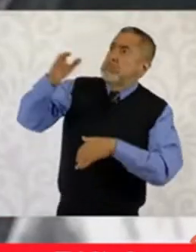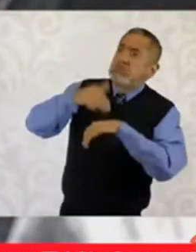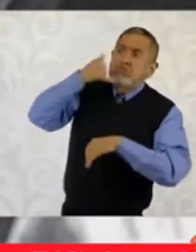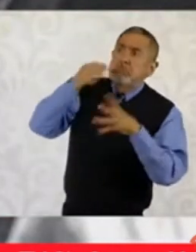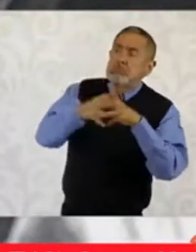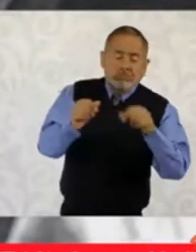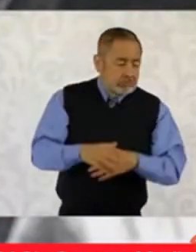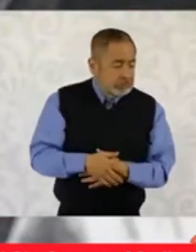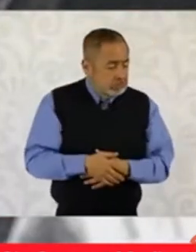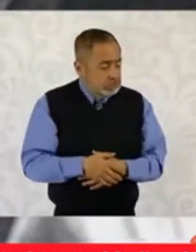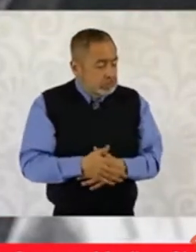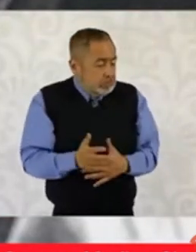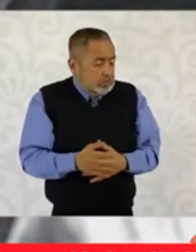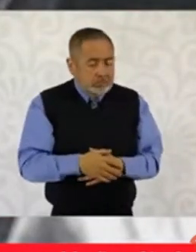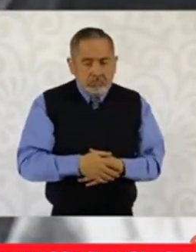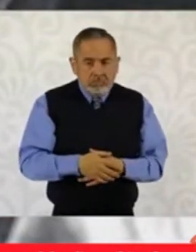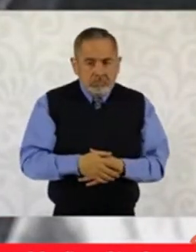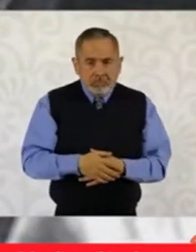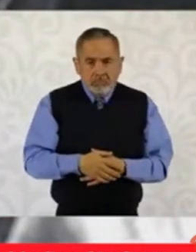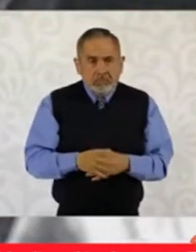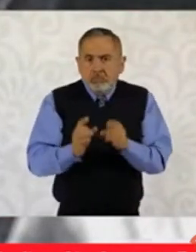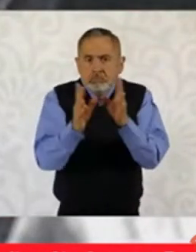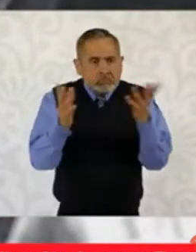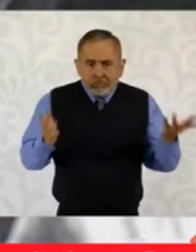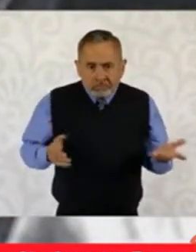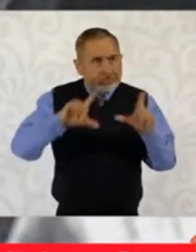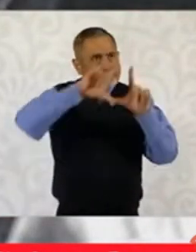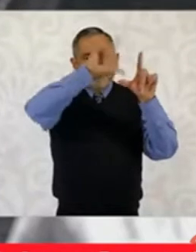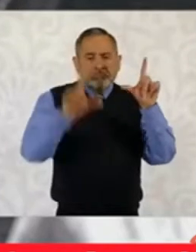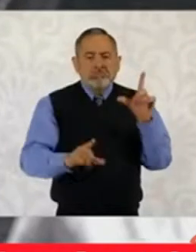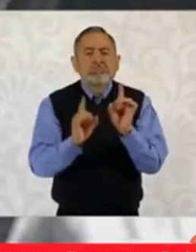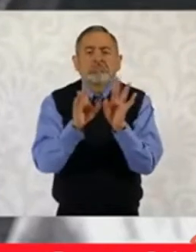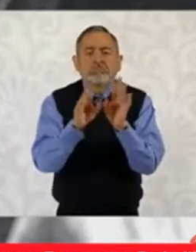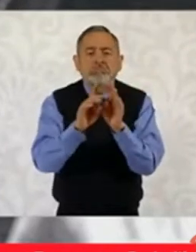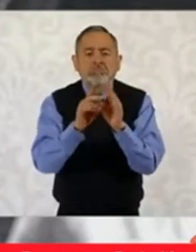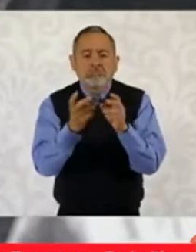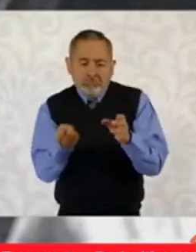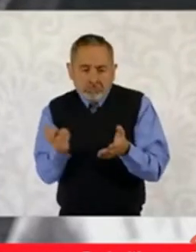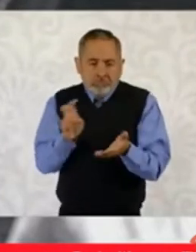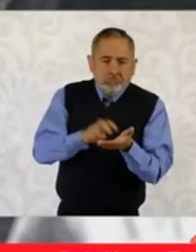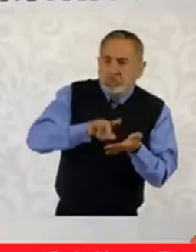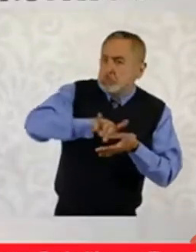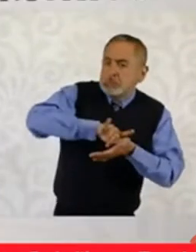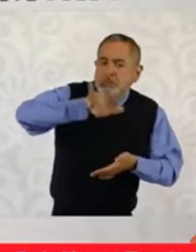Si tomó un vuelo, si tomó un transporte